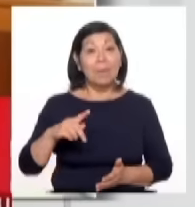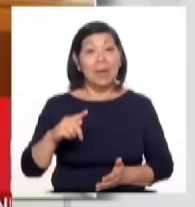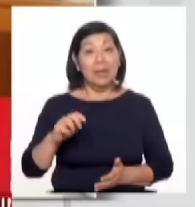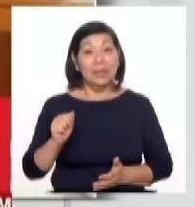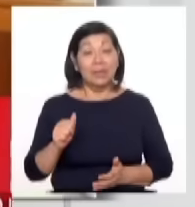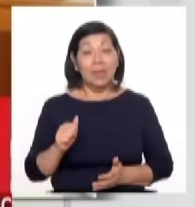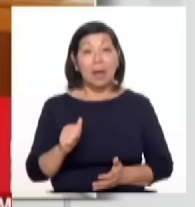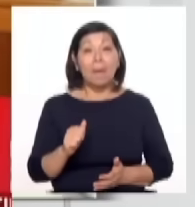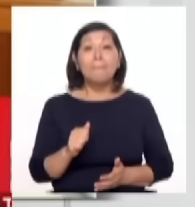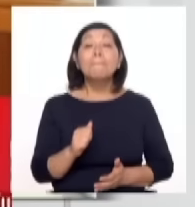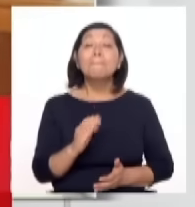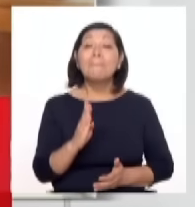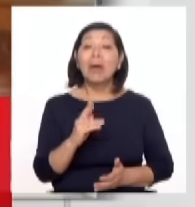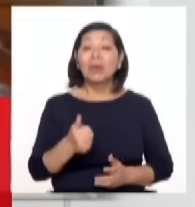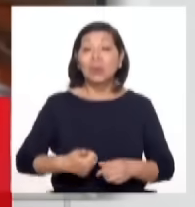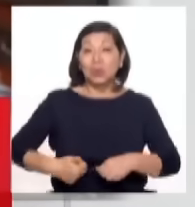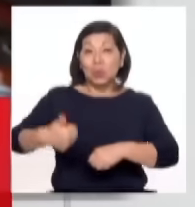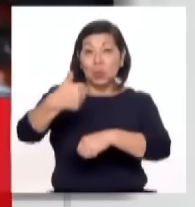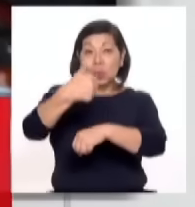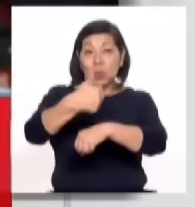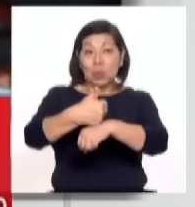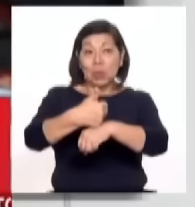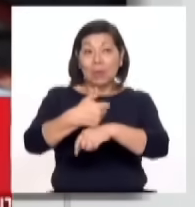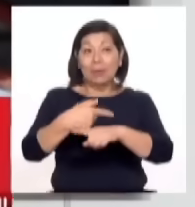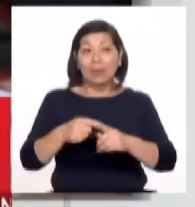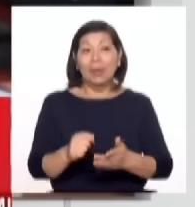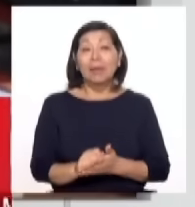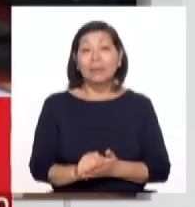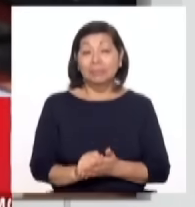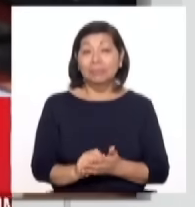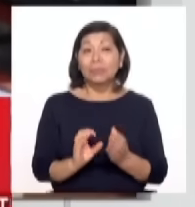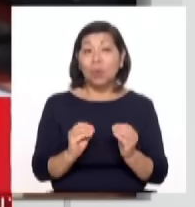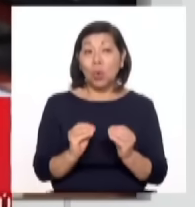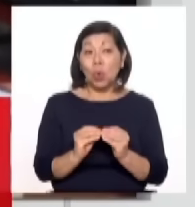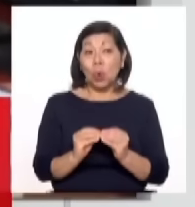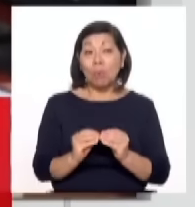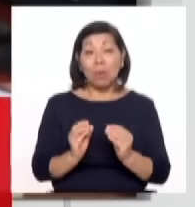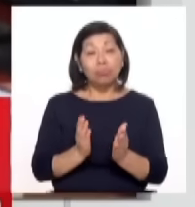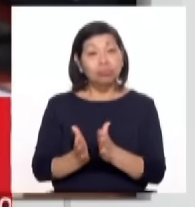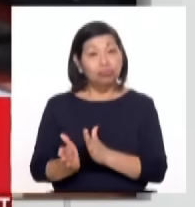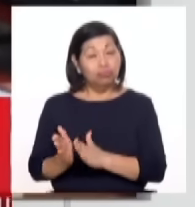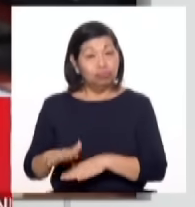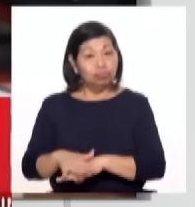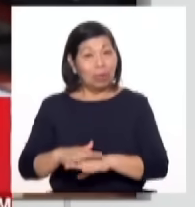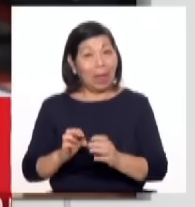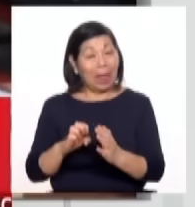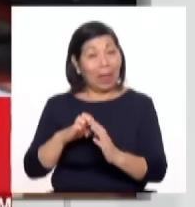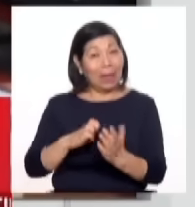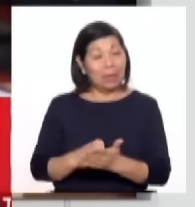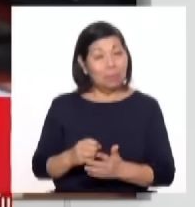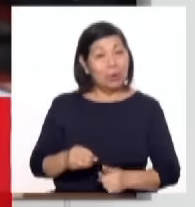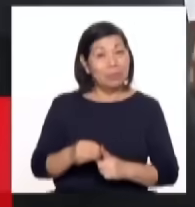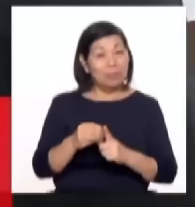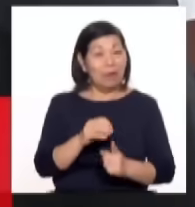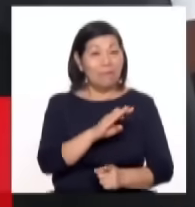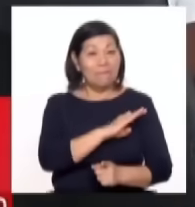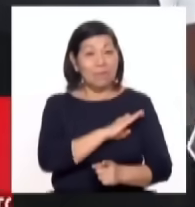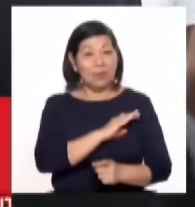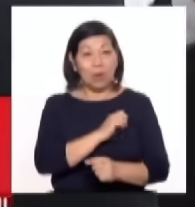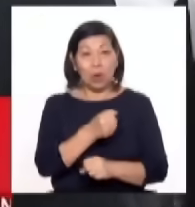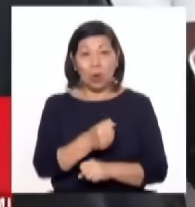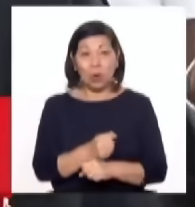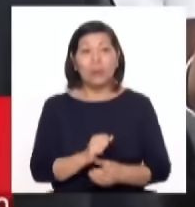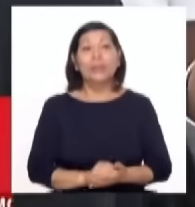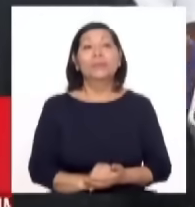Barreto como fiscal superior provisional Lima Centro y como coordinadora del equipo especial de fiscales contra